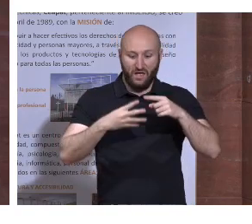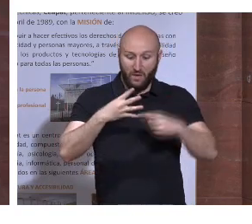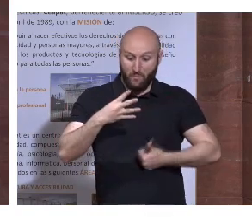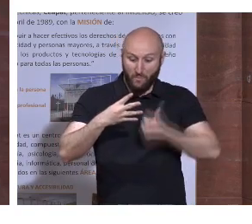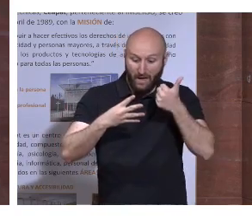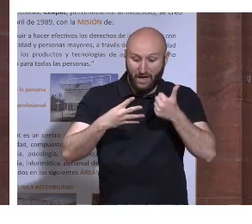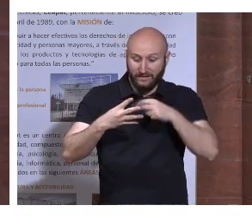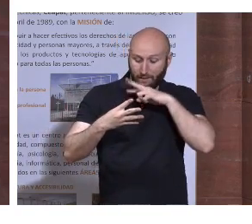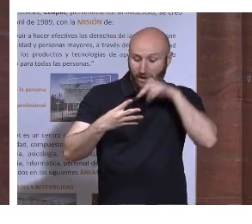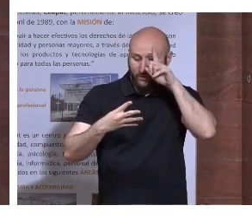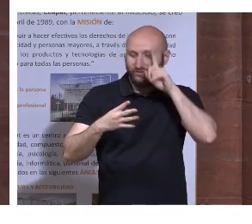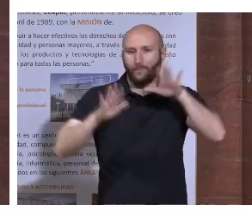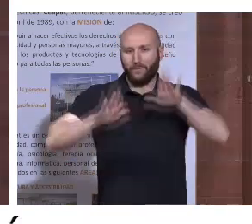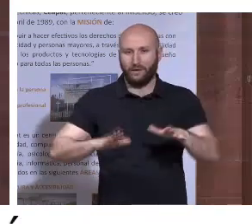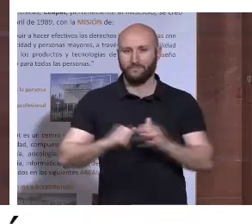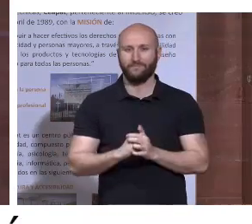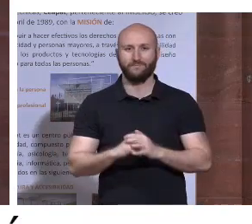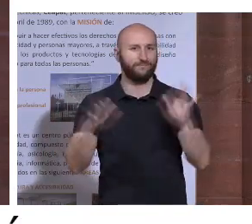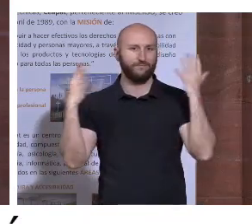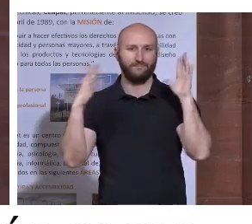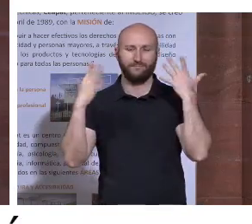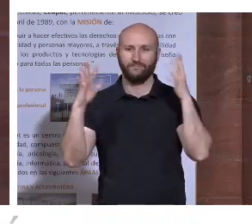momento pues paro ahí.